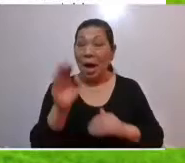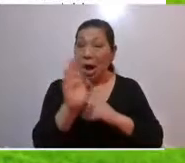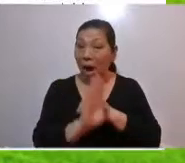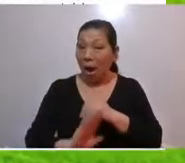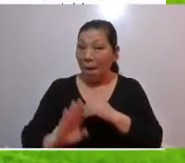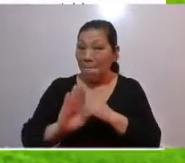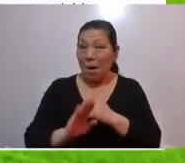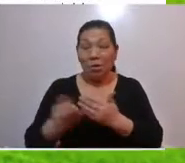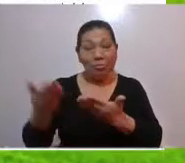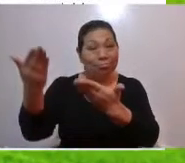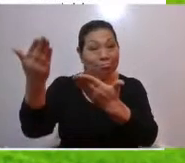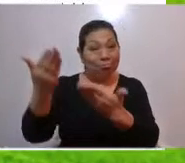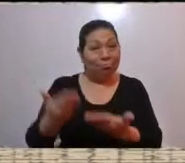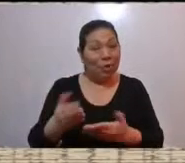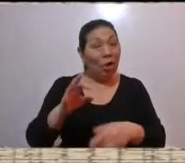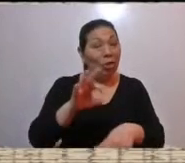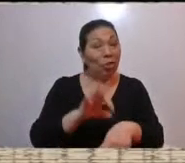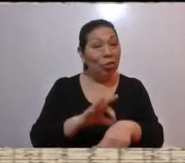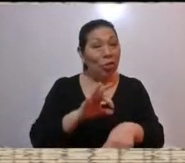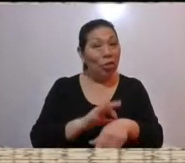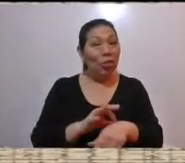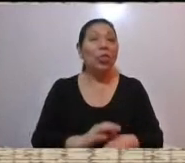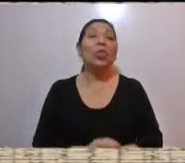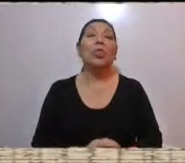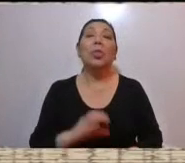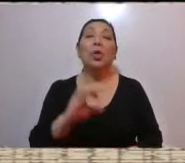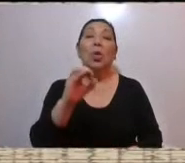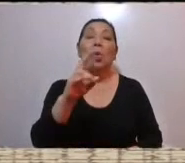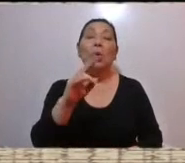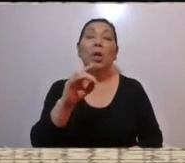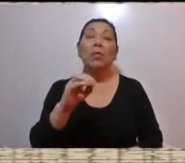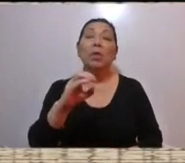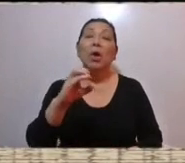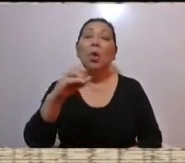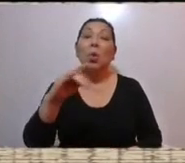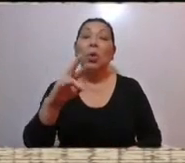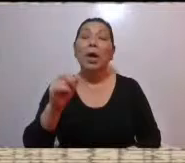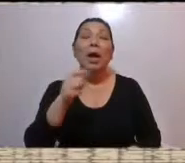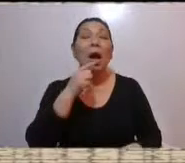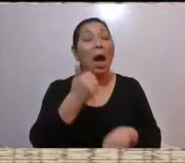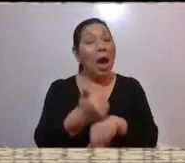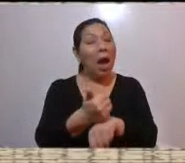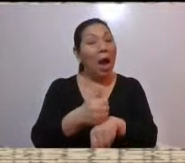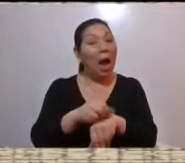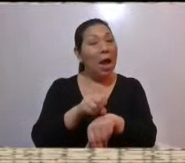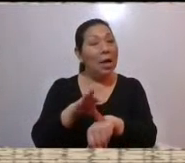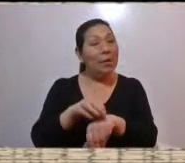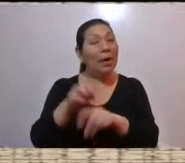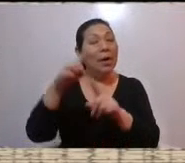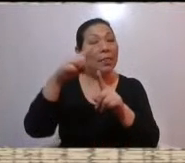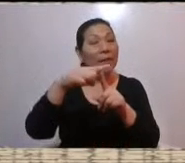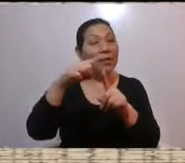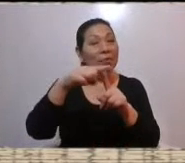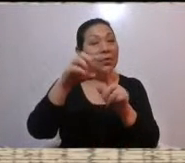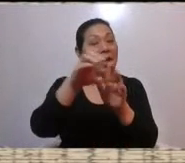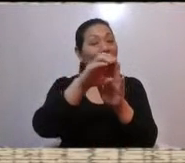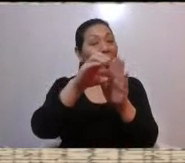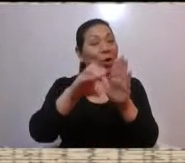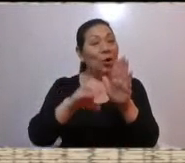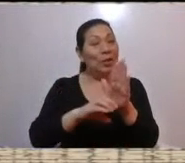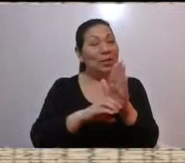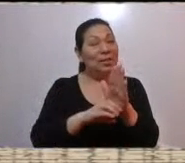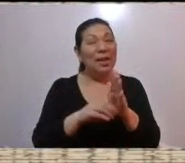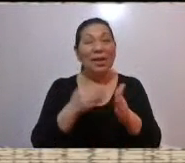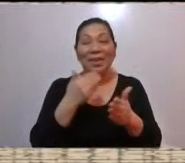853-2015 amparo, hemos invitado al doctor Orlando Curacacón, asesor jurisdiccional del